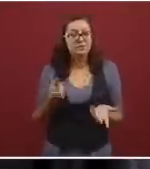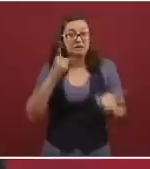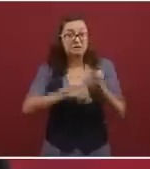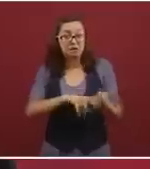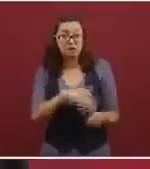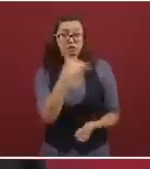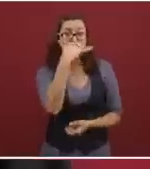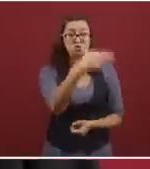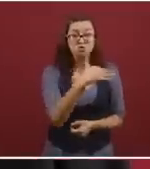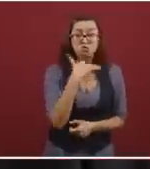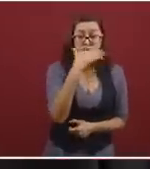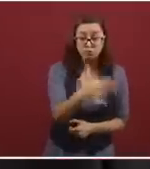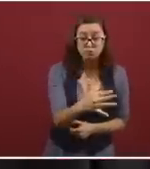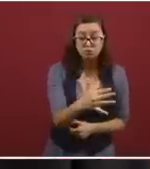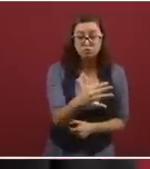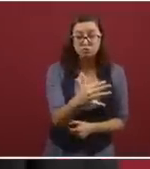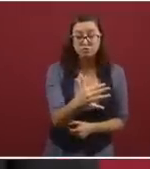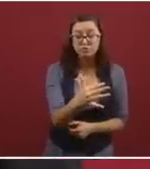de